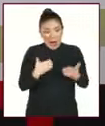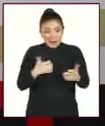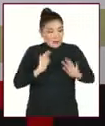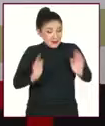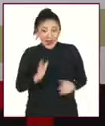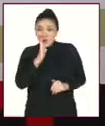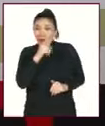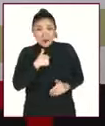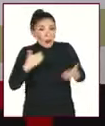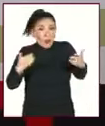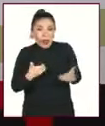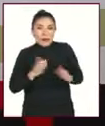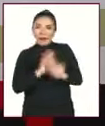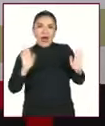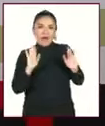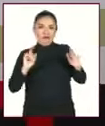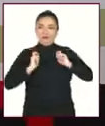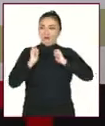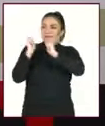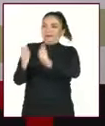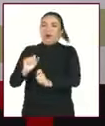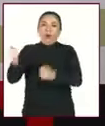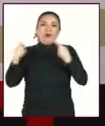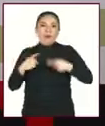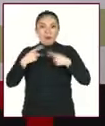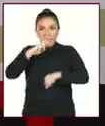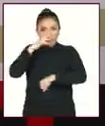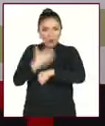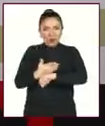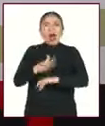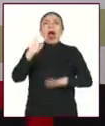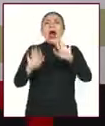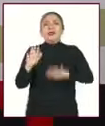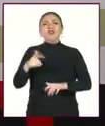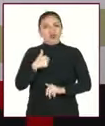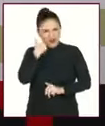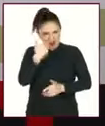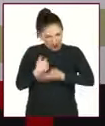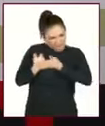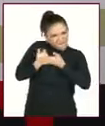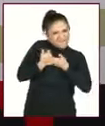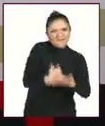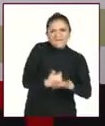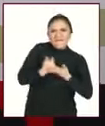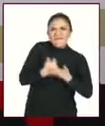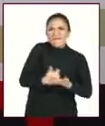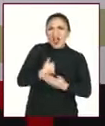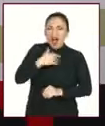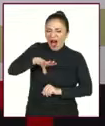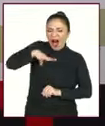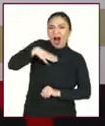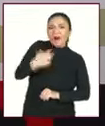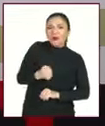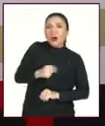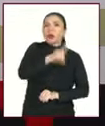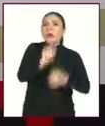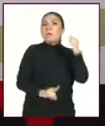podemos actuar. Muchas veces queremos ayudar y más que ayudar causamos más